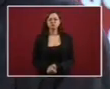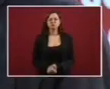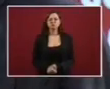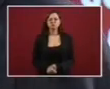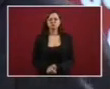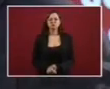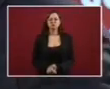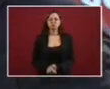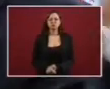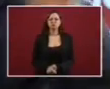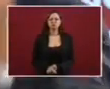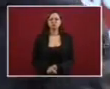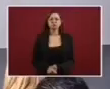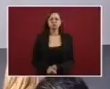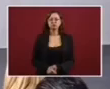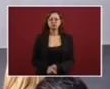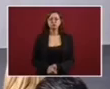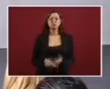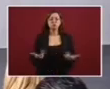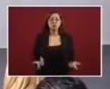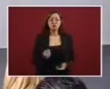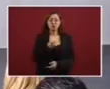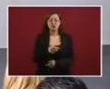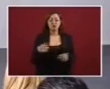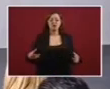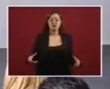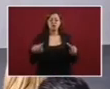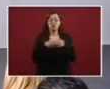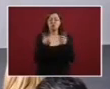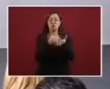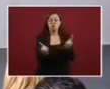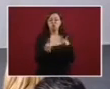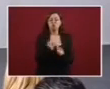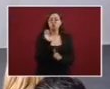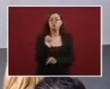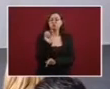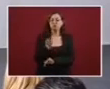o reestablecer al estado mayor presidencial